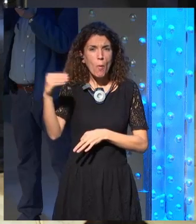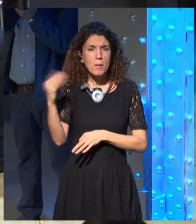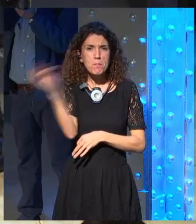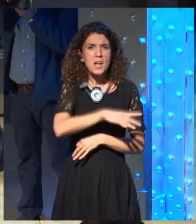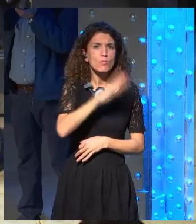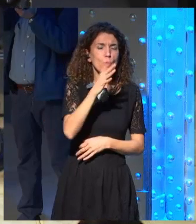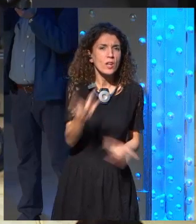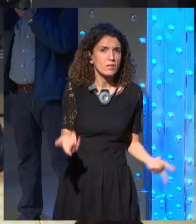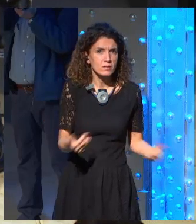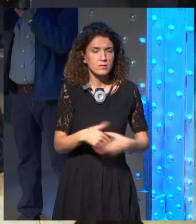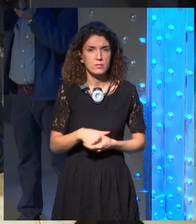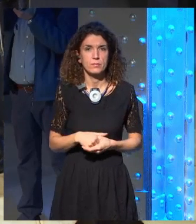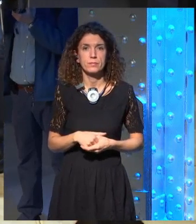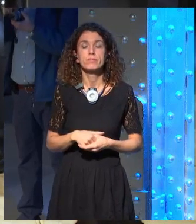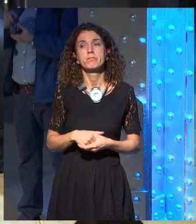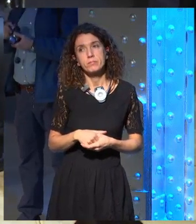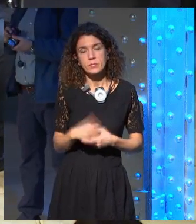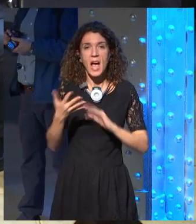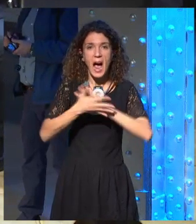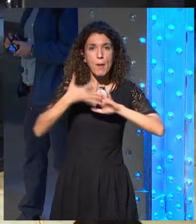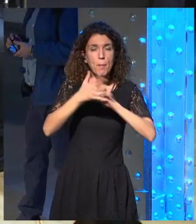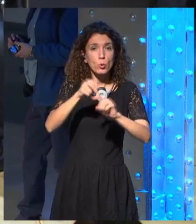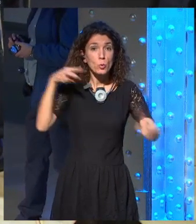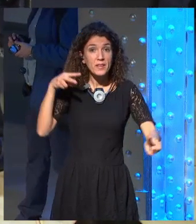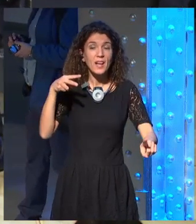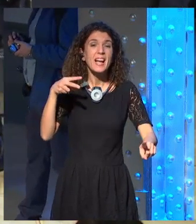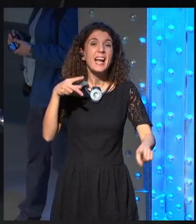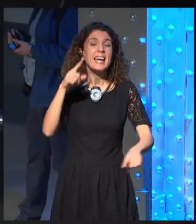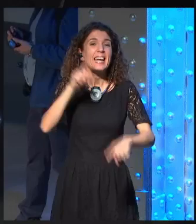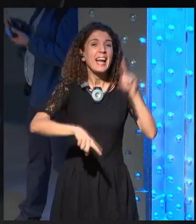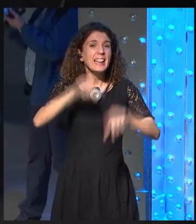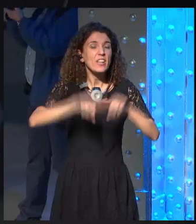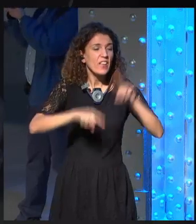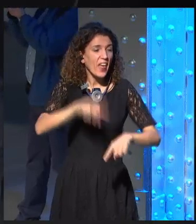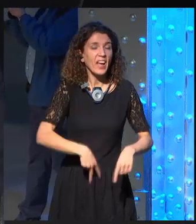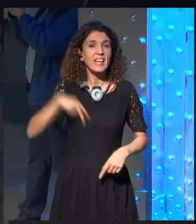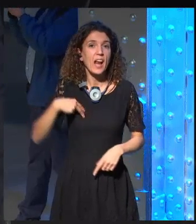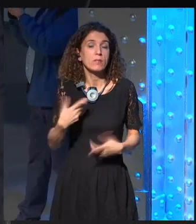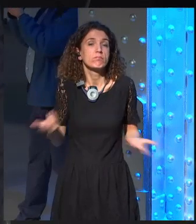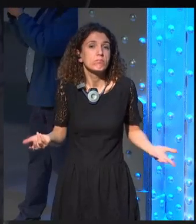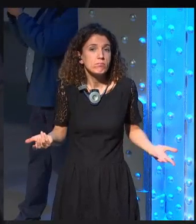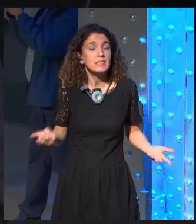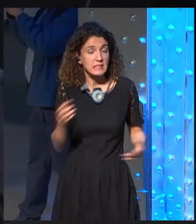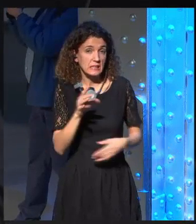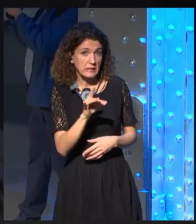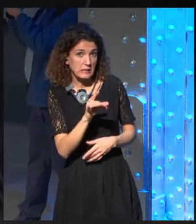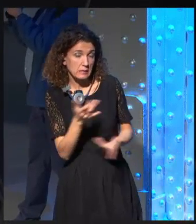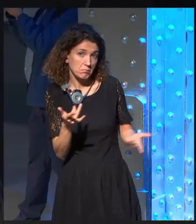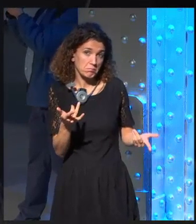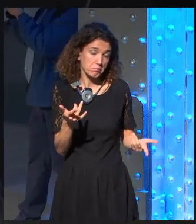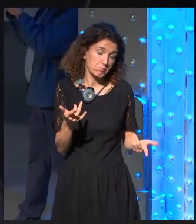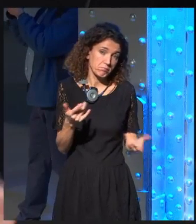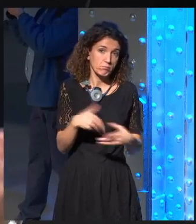You mean like from a general... ¿Hablas desde una perspectiva de relatividad general? Pues efectivamente.